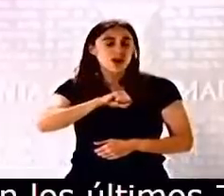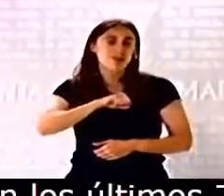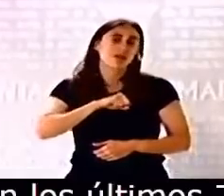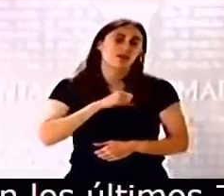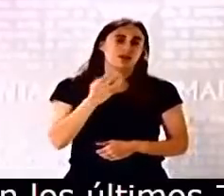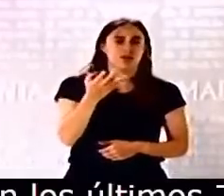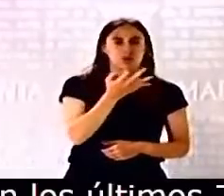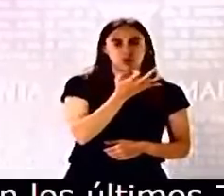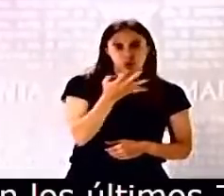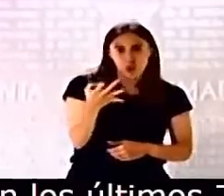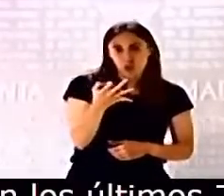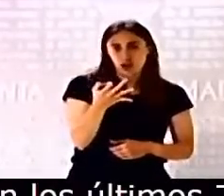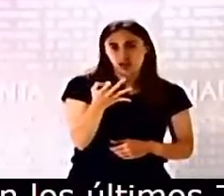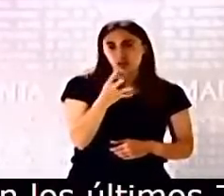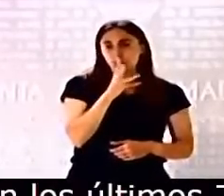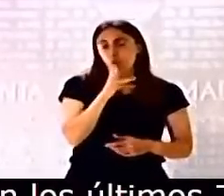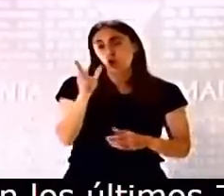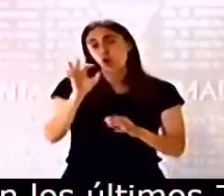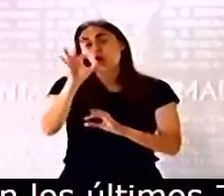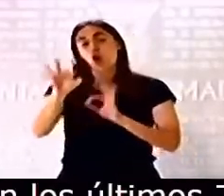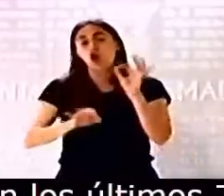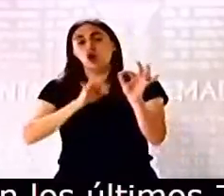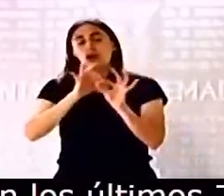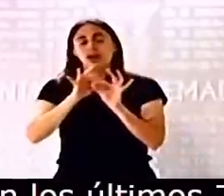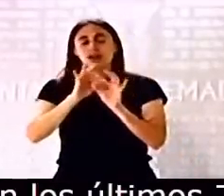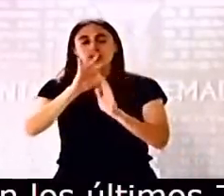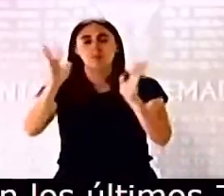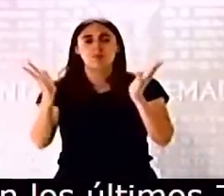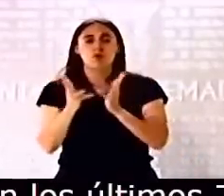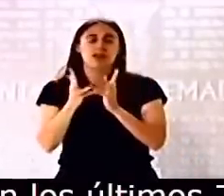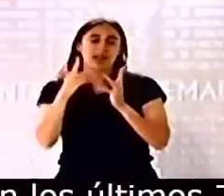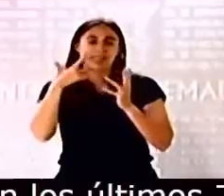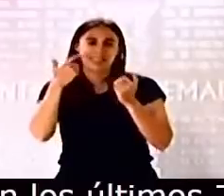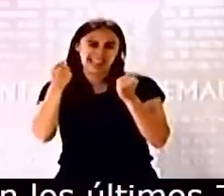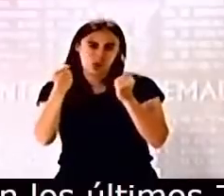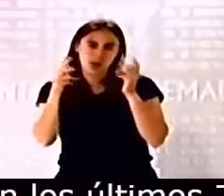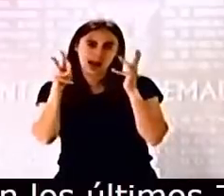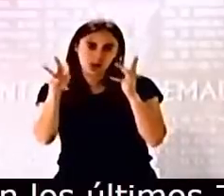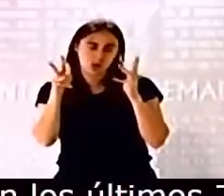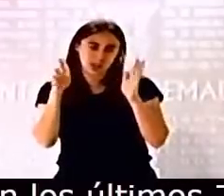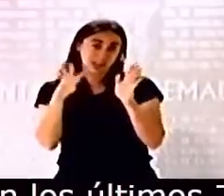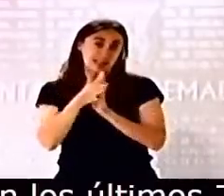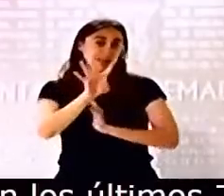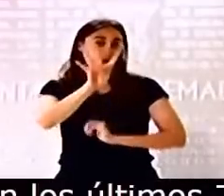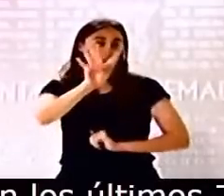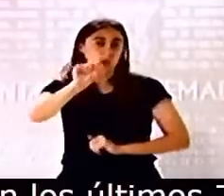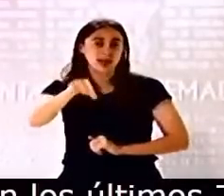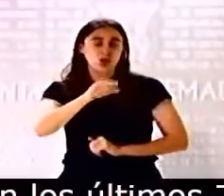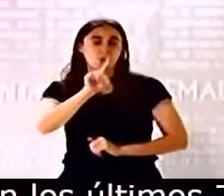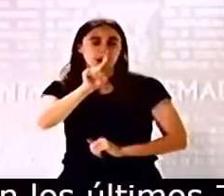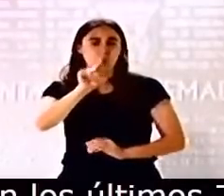adecuado a lo que recomienda la Organización Mundial de la Salud, de un 4,1%.